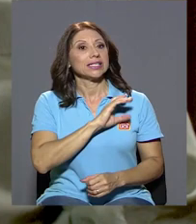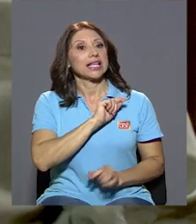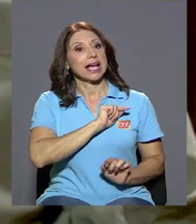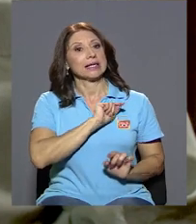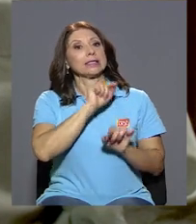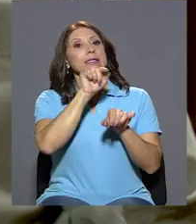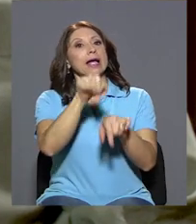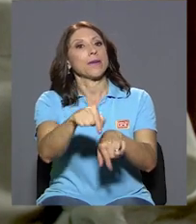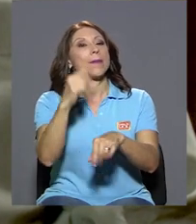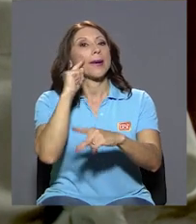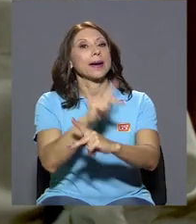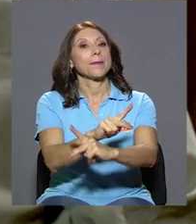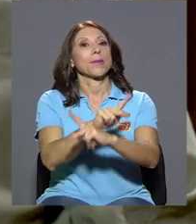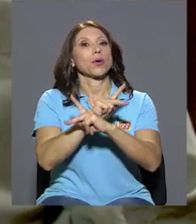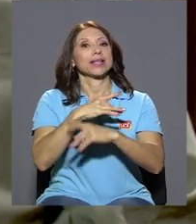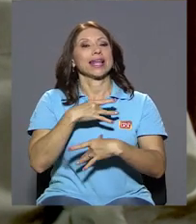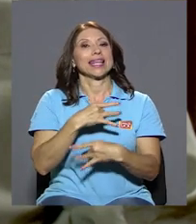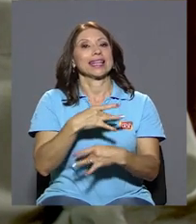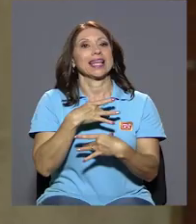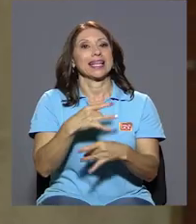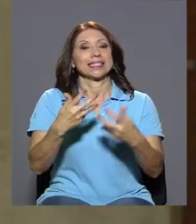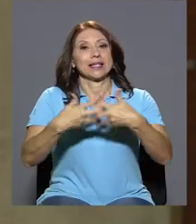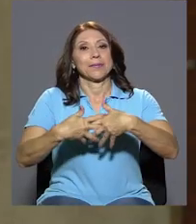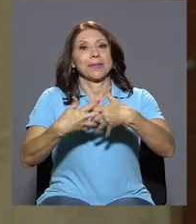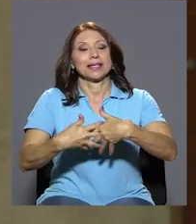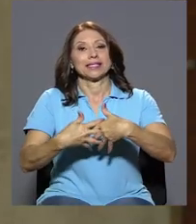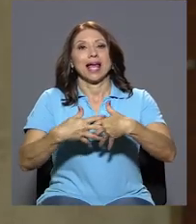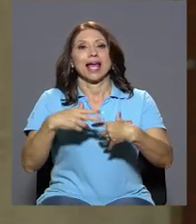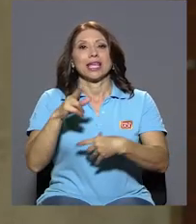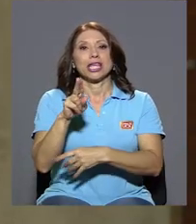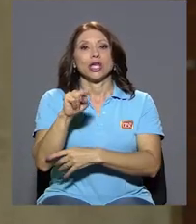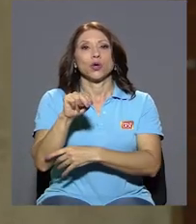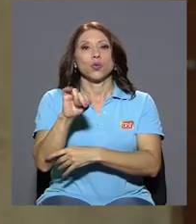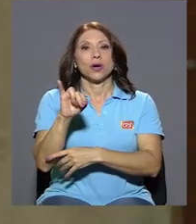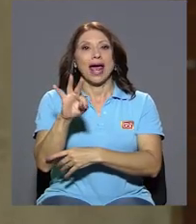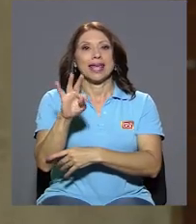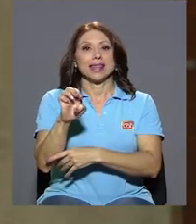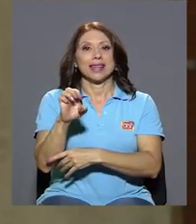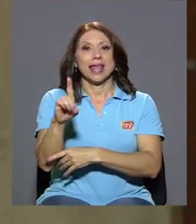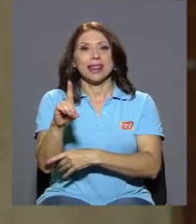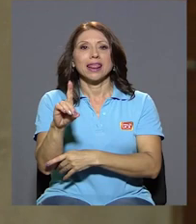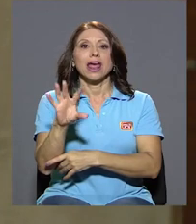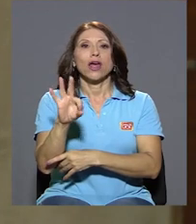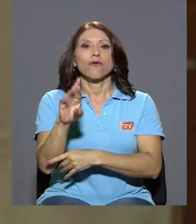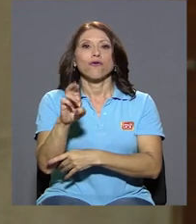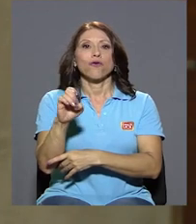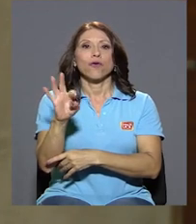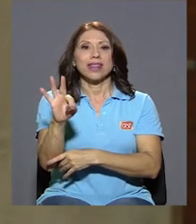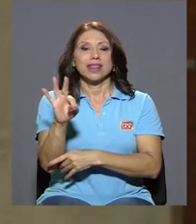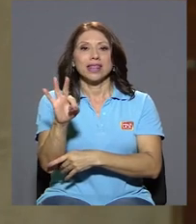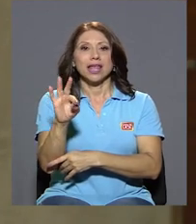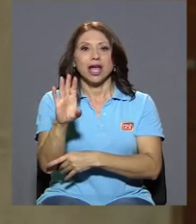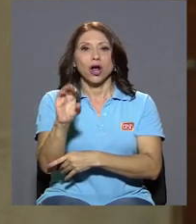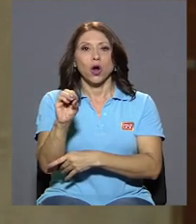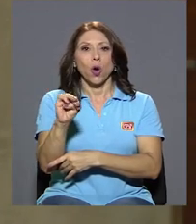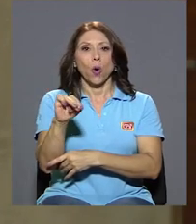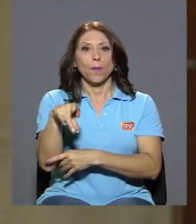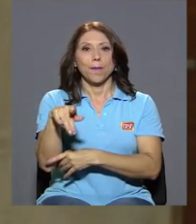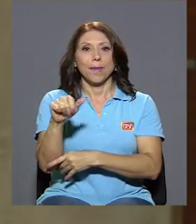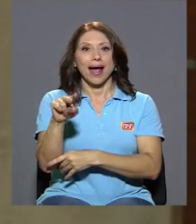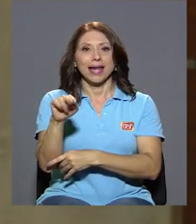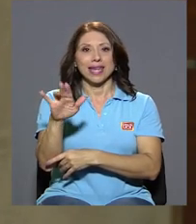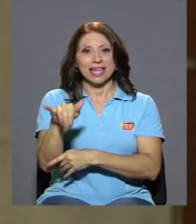para proteger los intereses del hay una electro de company y también por otro lado